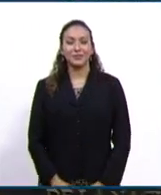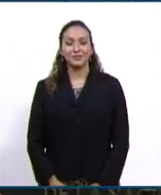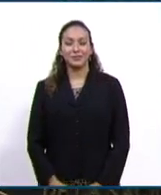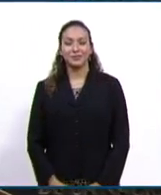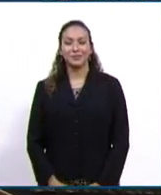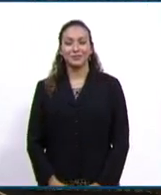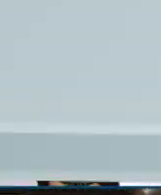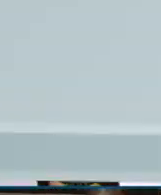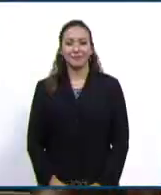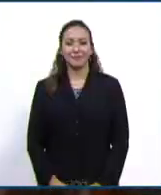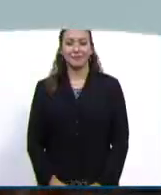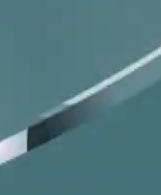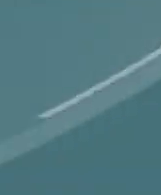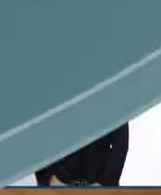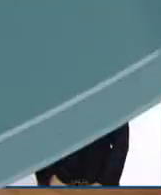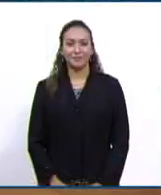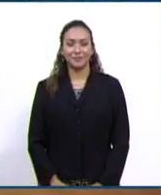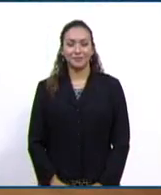Peña.